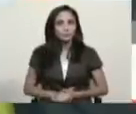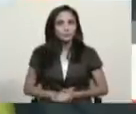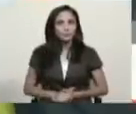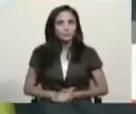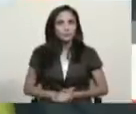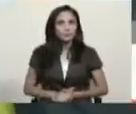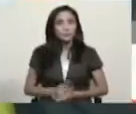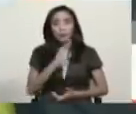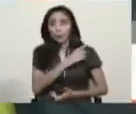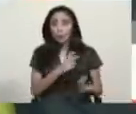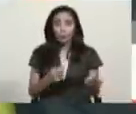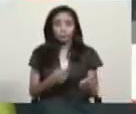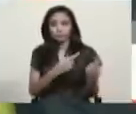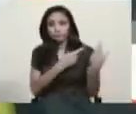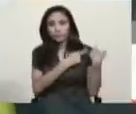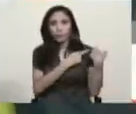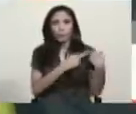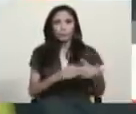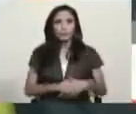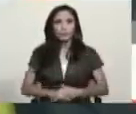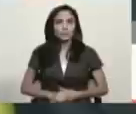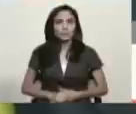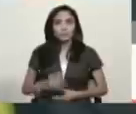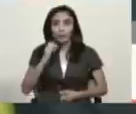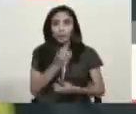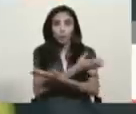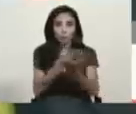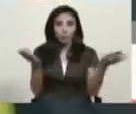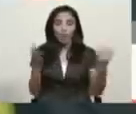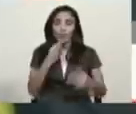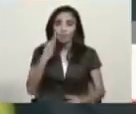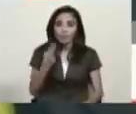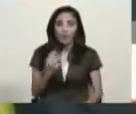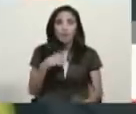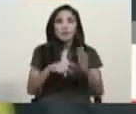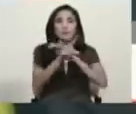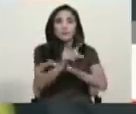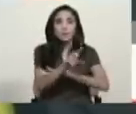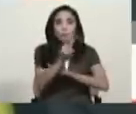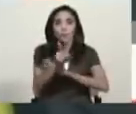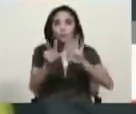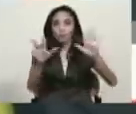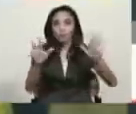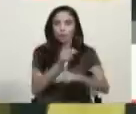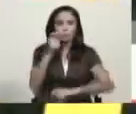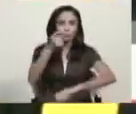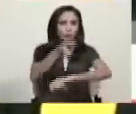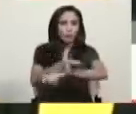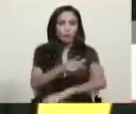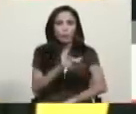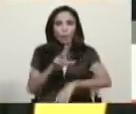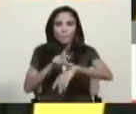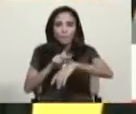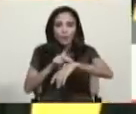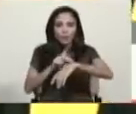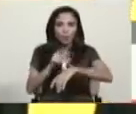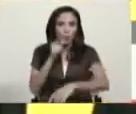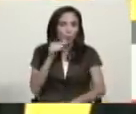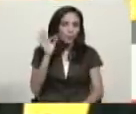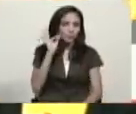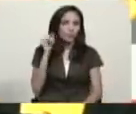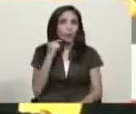Un compromiso de ustedes, los 128 médicos y